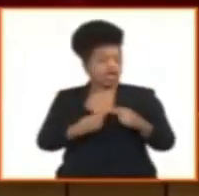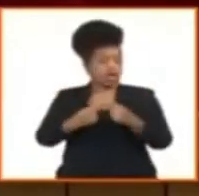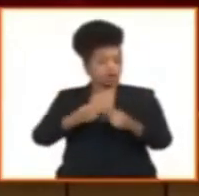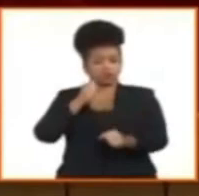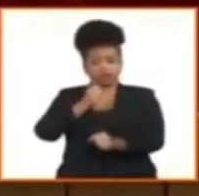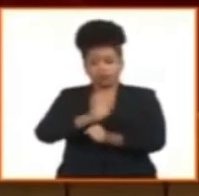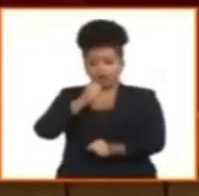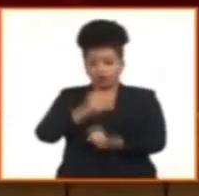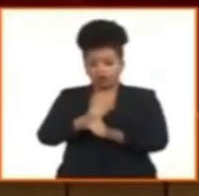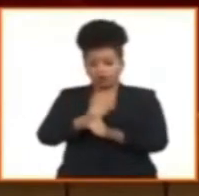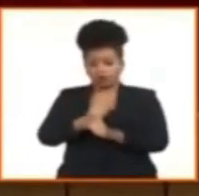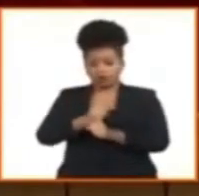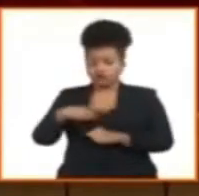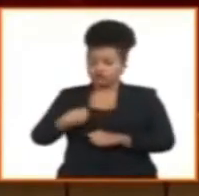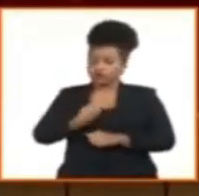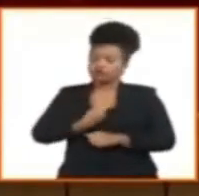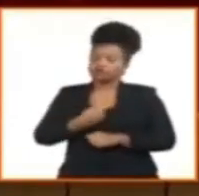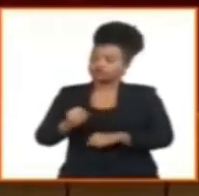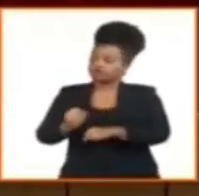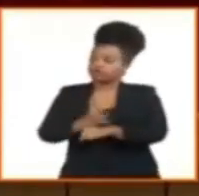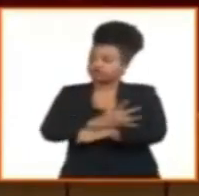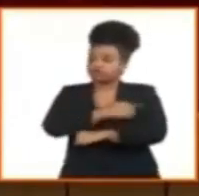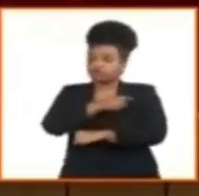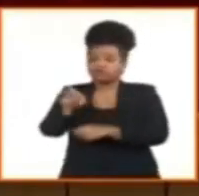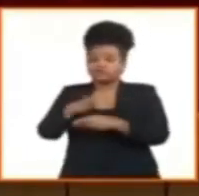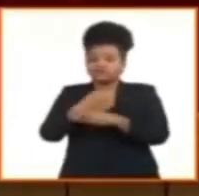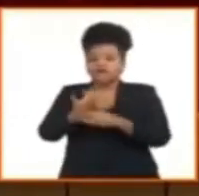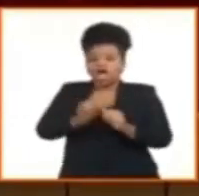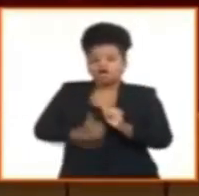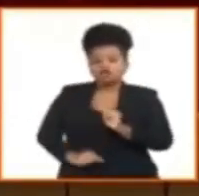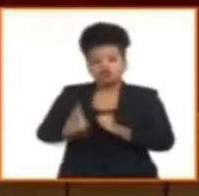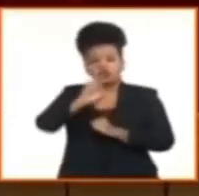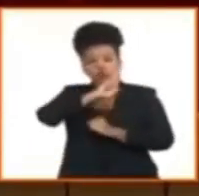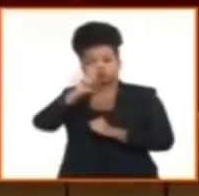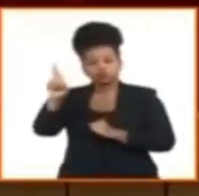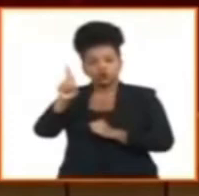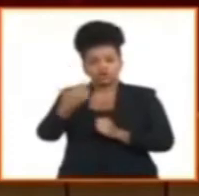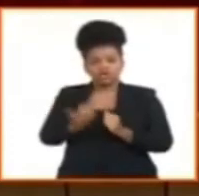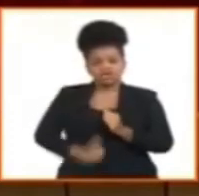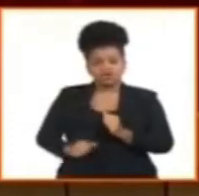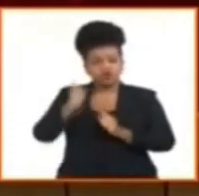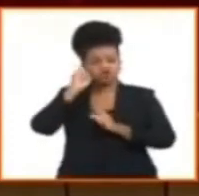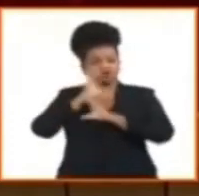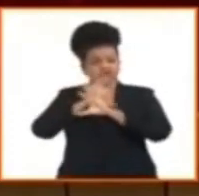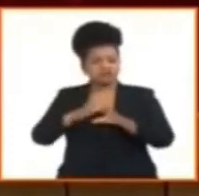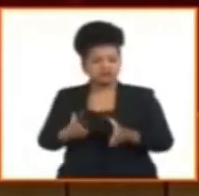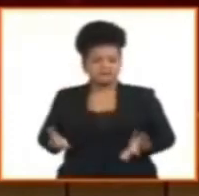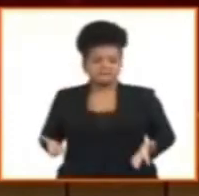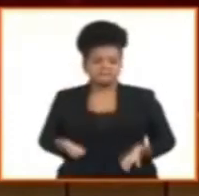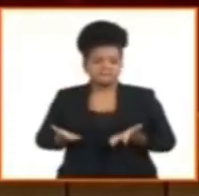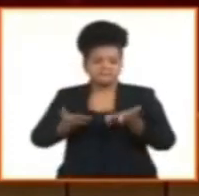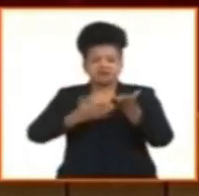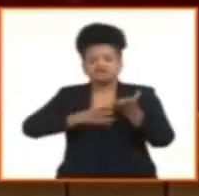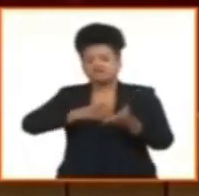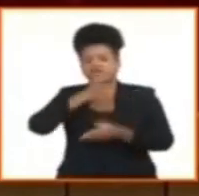nuestro orgullo legítimo. Ellos son los hijos de la revolución de la ciencia que impulsó Fidel en los años oscuros de la caída del socialismo